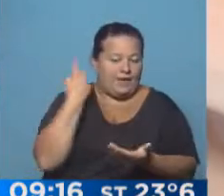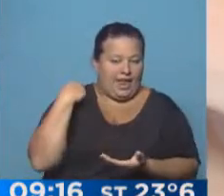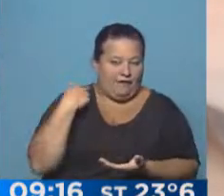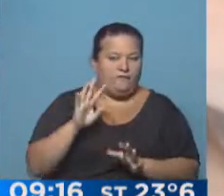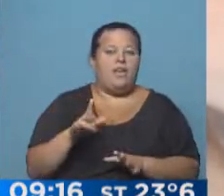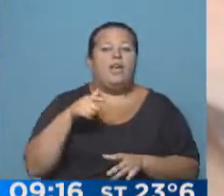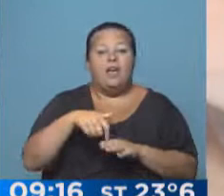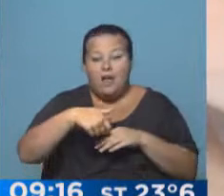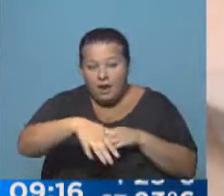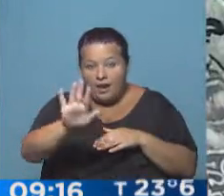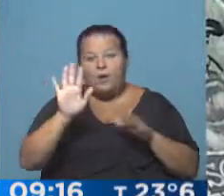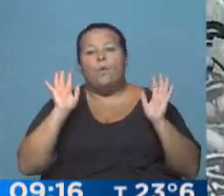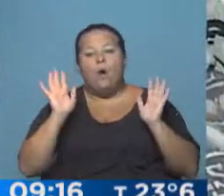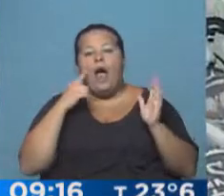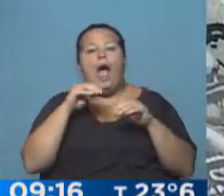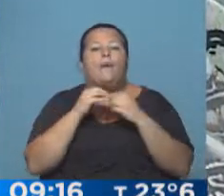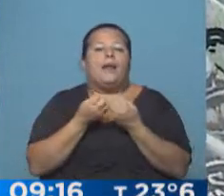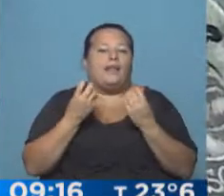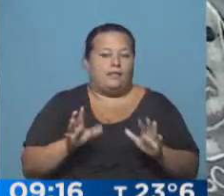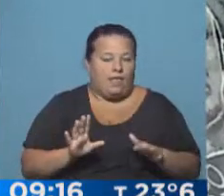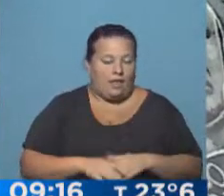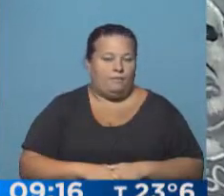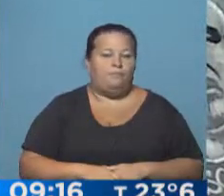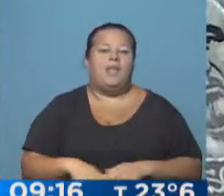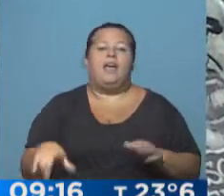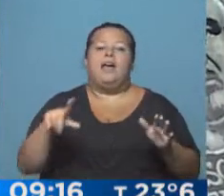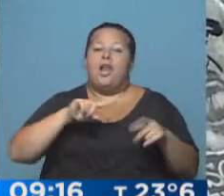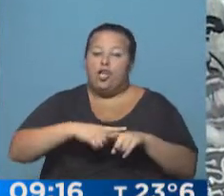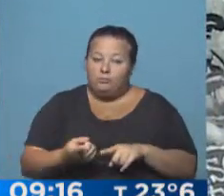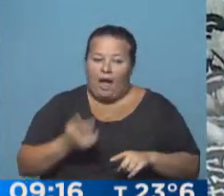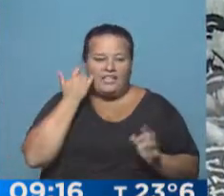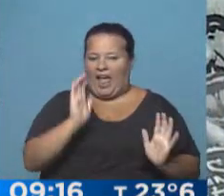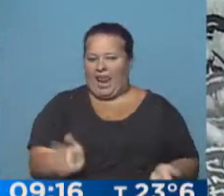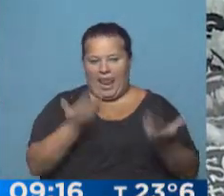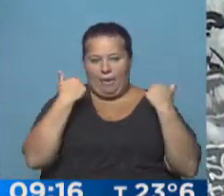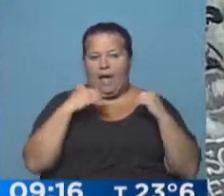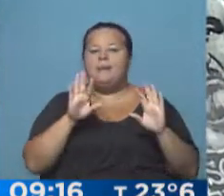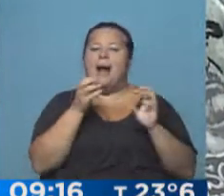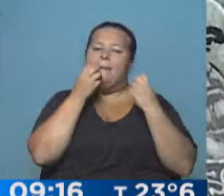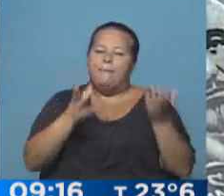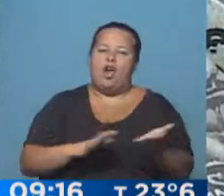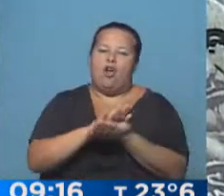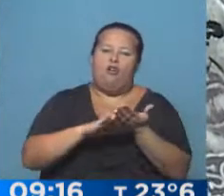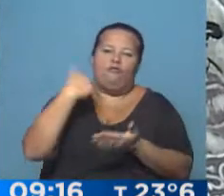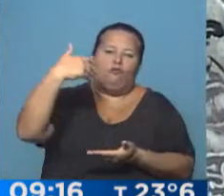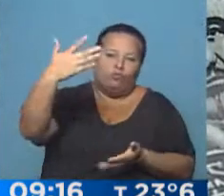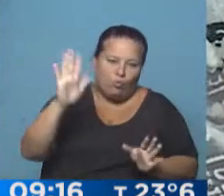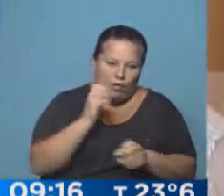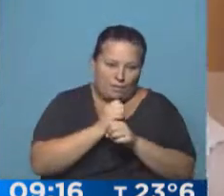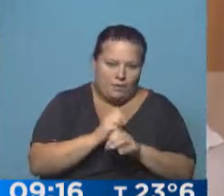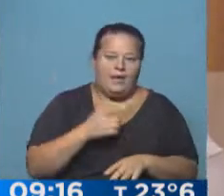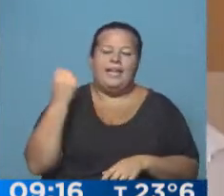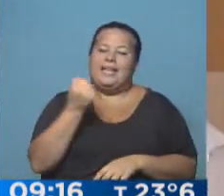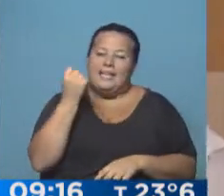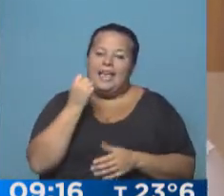y a raíz de eso bueno sacar una conclusión las medidas de fuerza fueron levantadas para facilitar las futuras negociaciones que